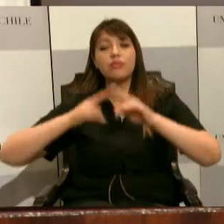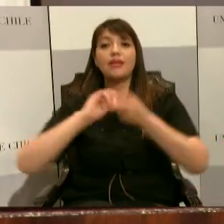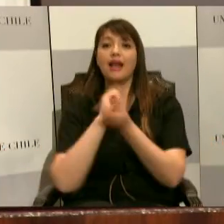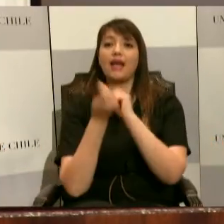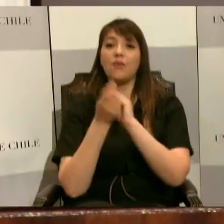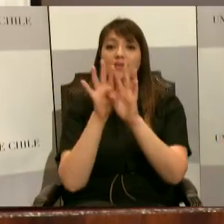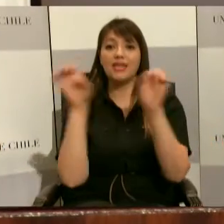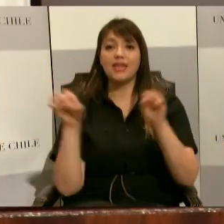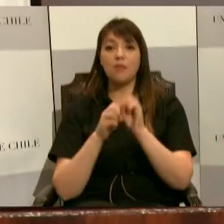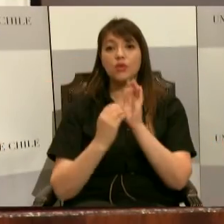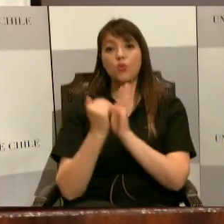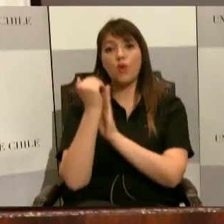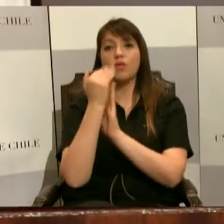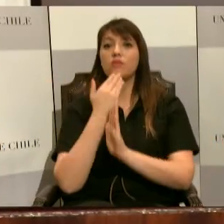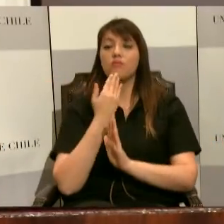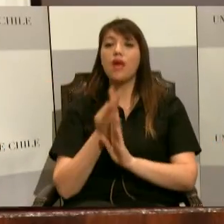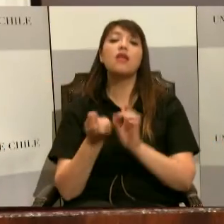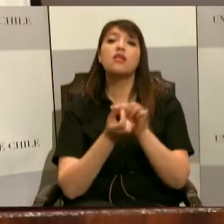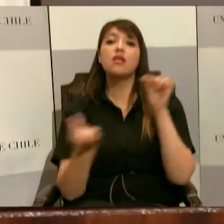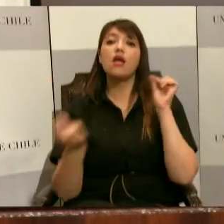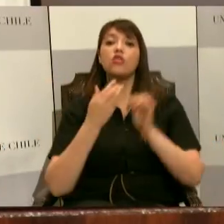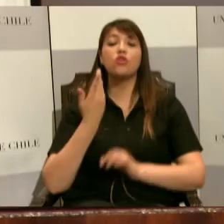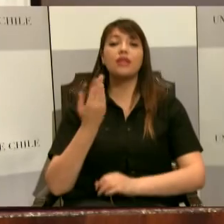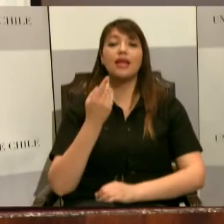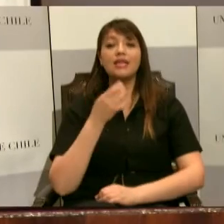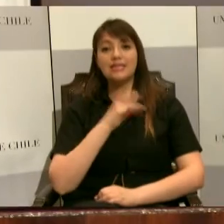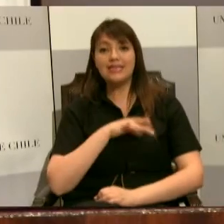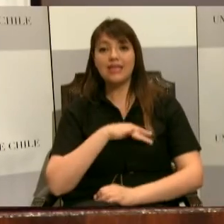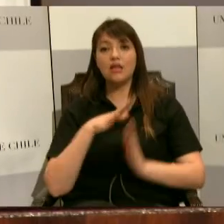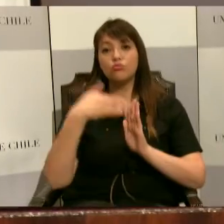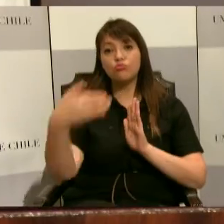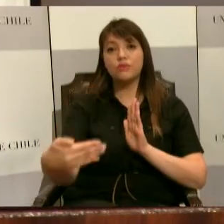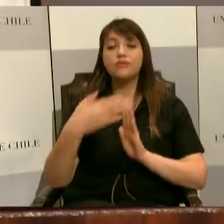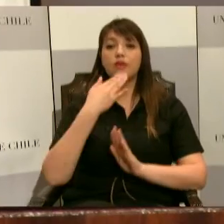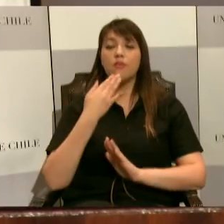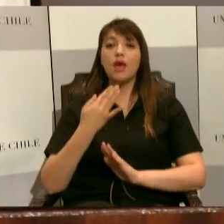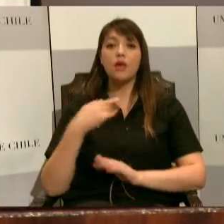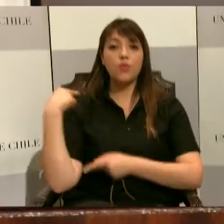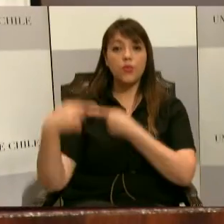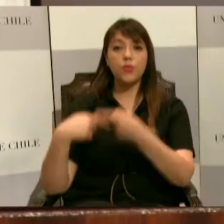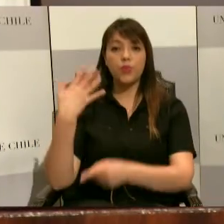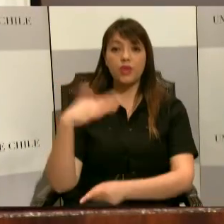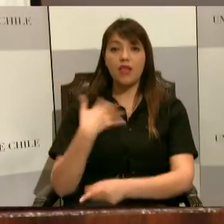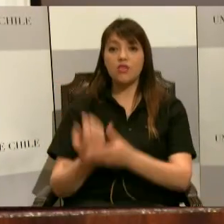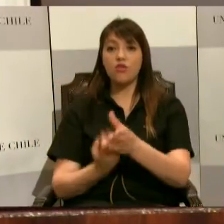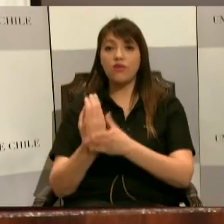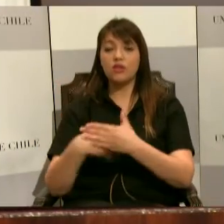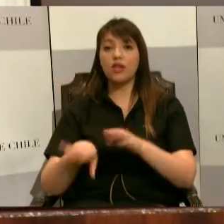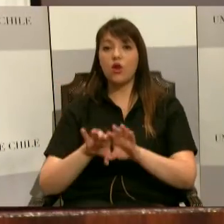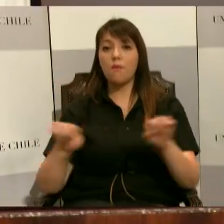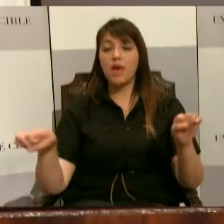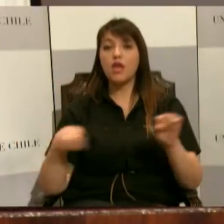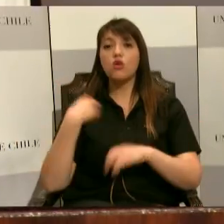del sistema de educación superior y los desafíos nacionales que el país defina. Hitos como el nuevo reglamento de innovación, el convenio de cooperación